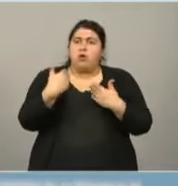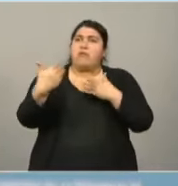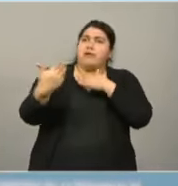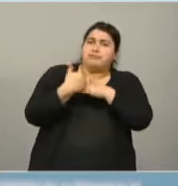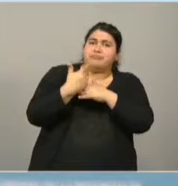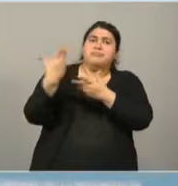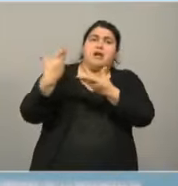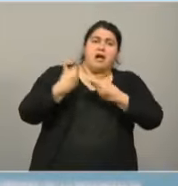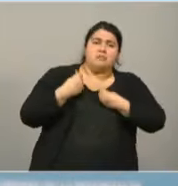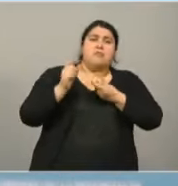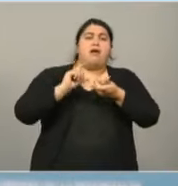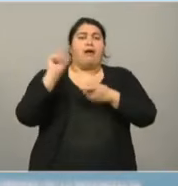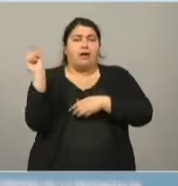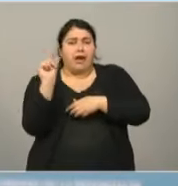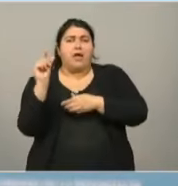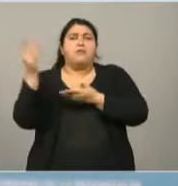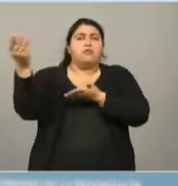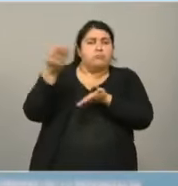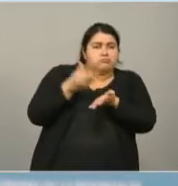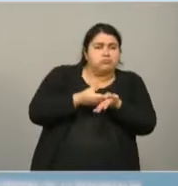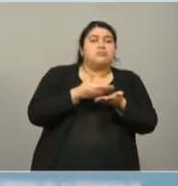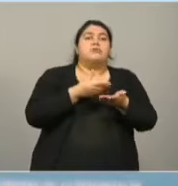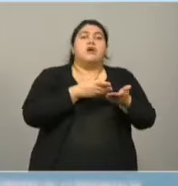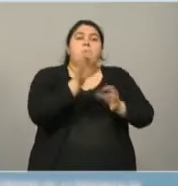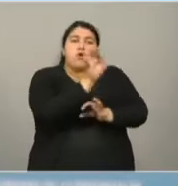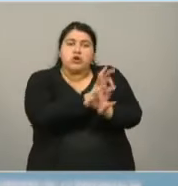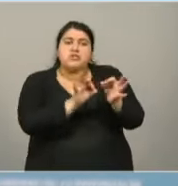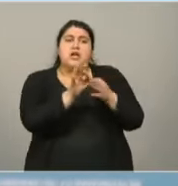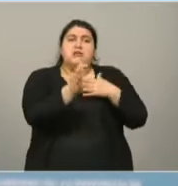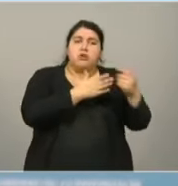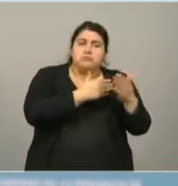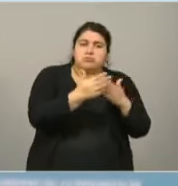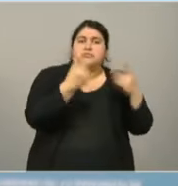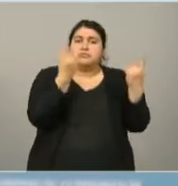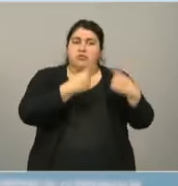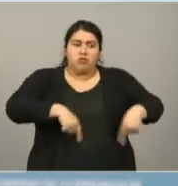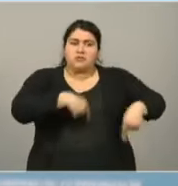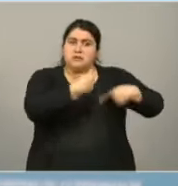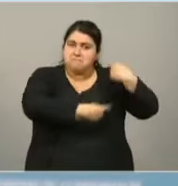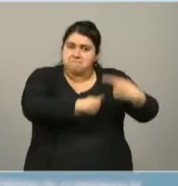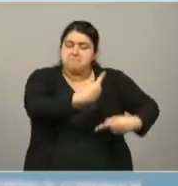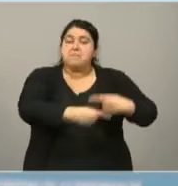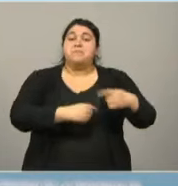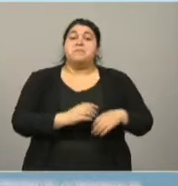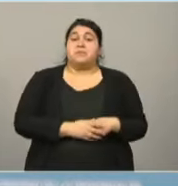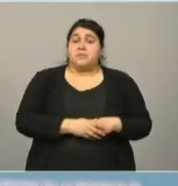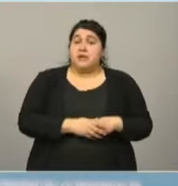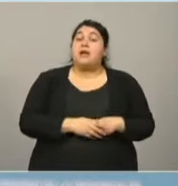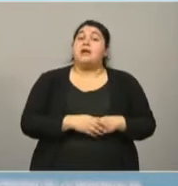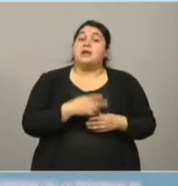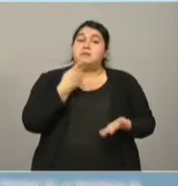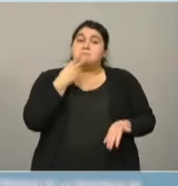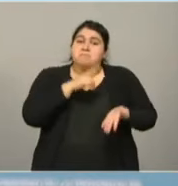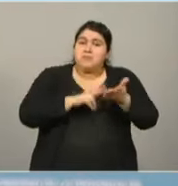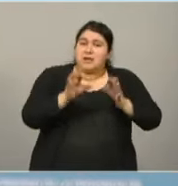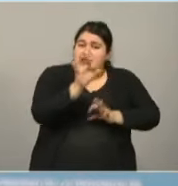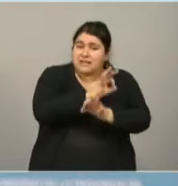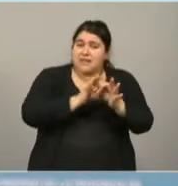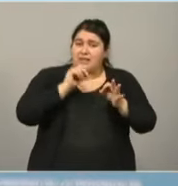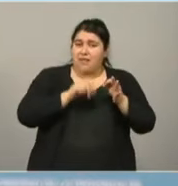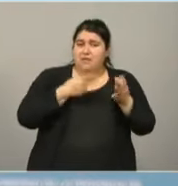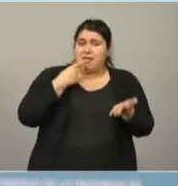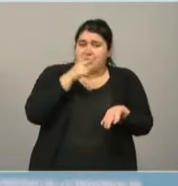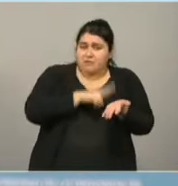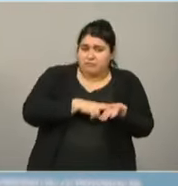multilaterales de crédito para determinados proyectos para determinadas obras de infraestructura la política tributaria y de administración